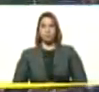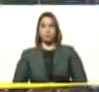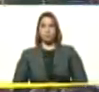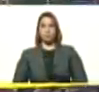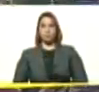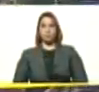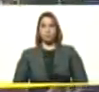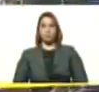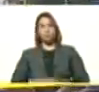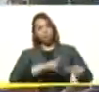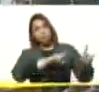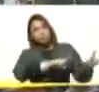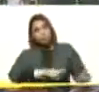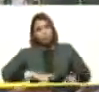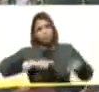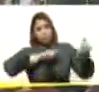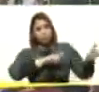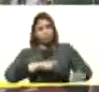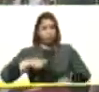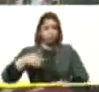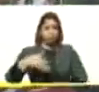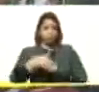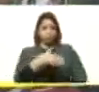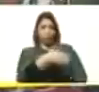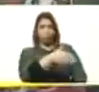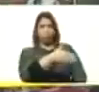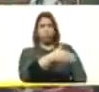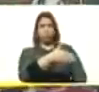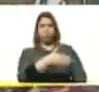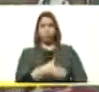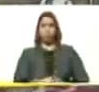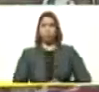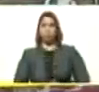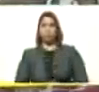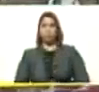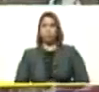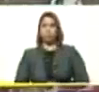los campesinos, los pescadores,